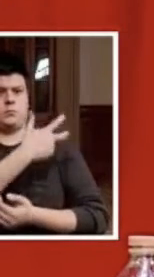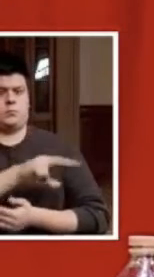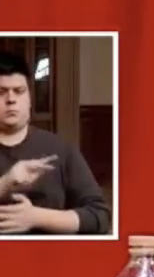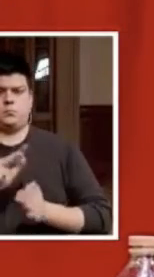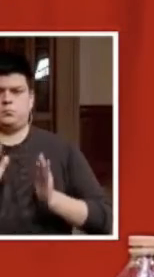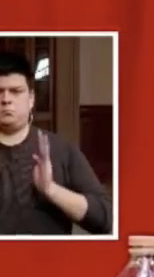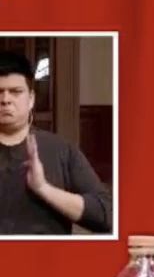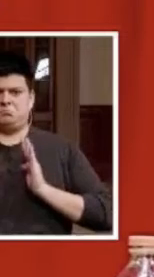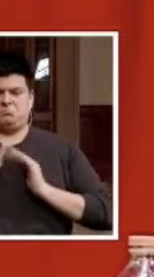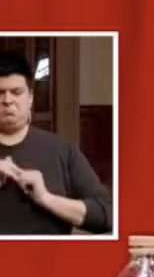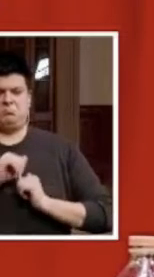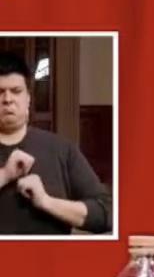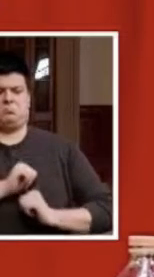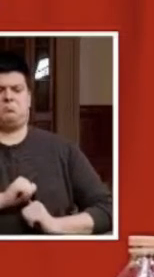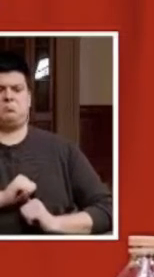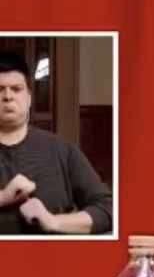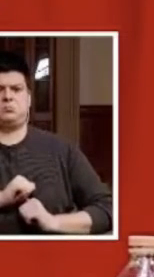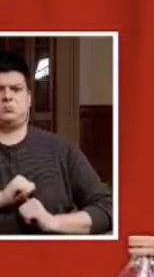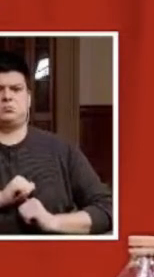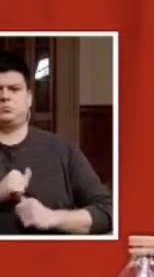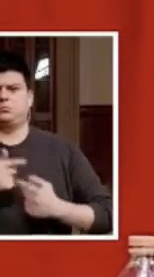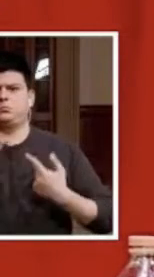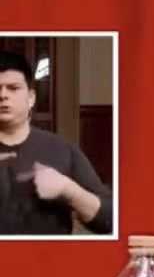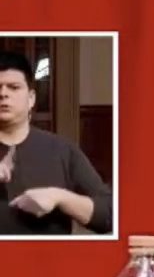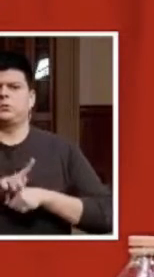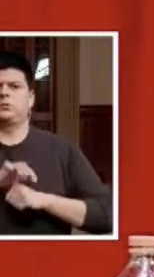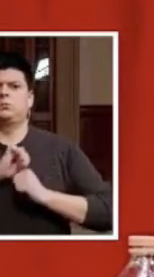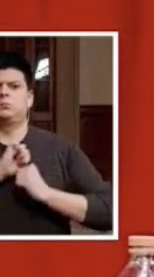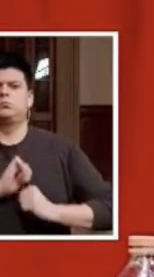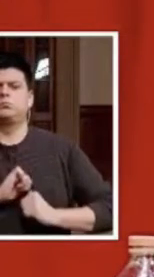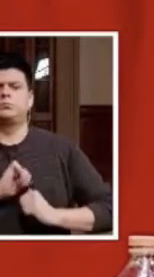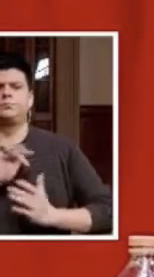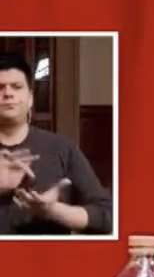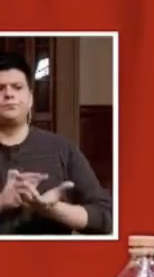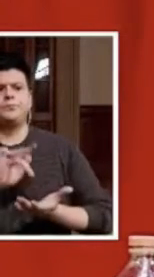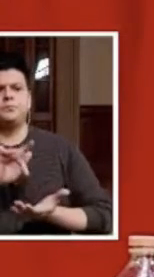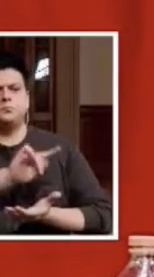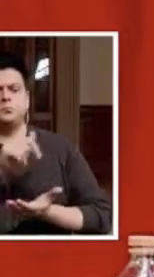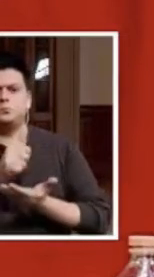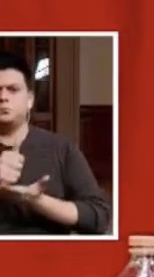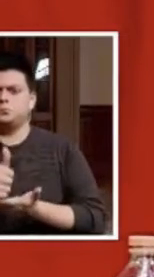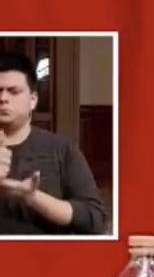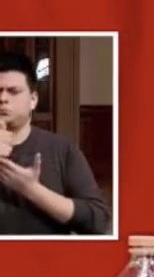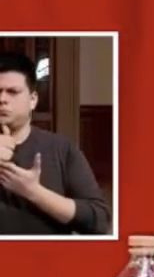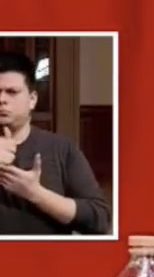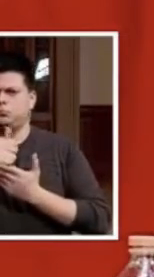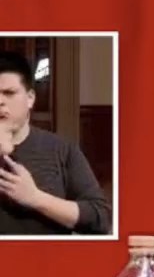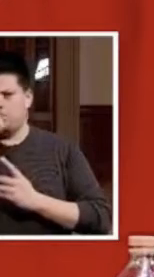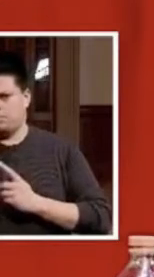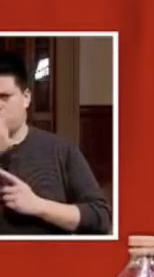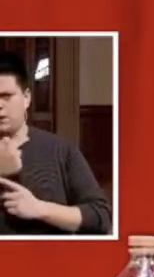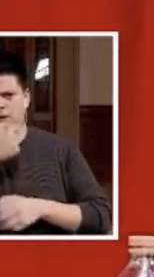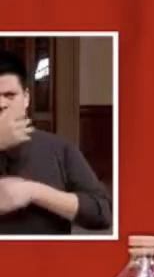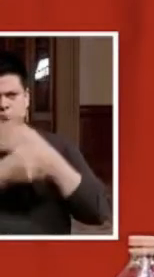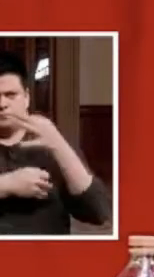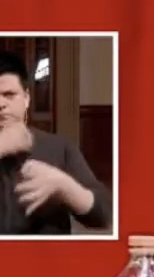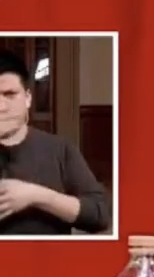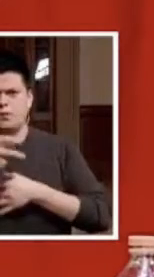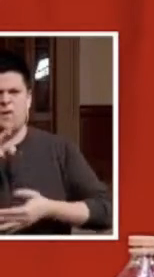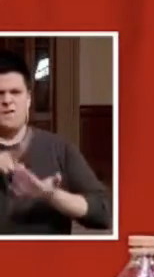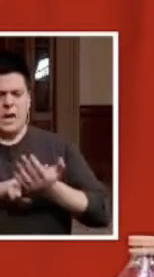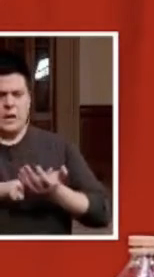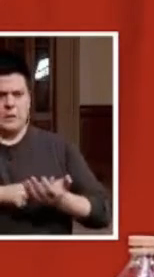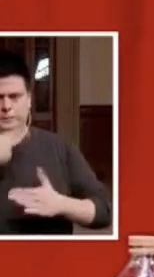del ejército, de las Fuerzas Armadas, que nos ayudaron a fomentar los valores que ellos